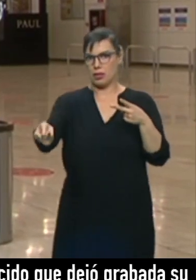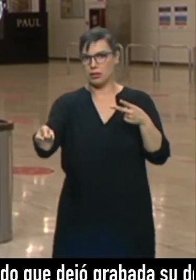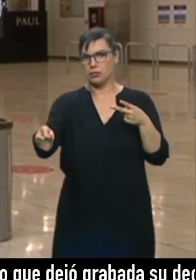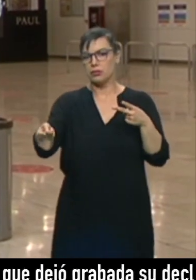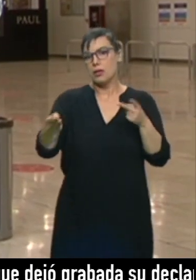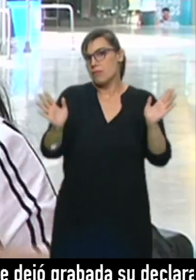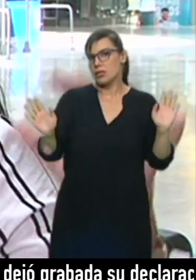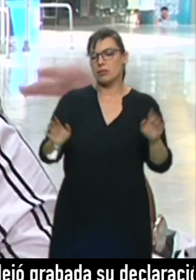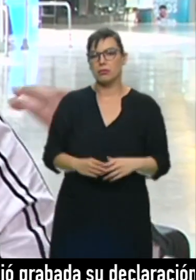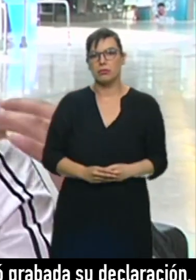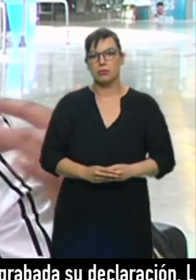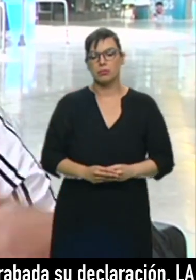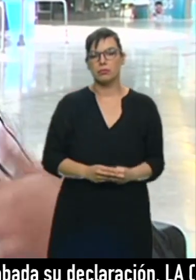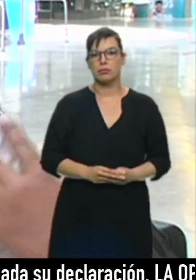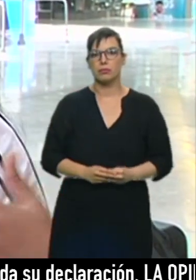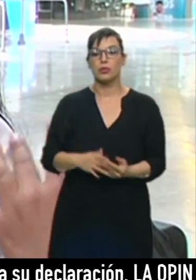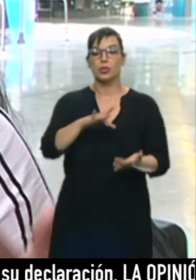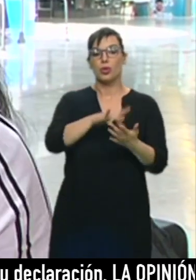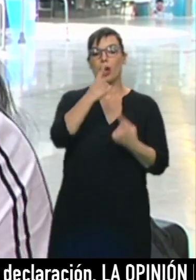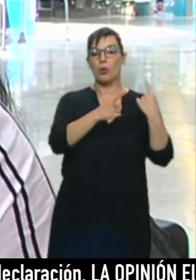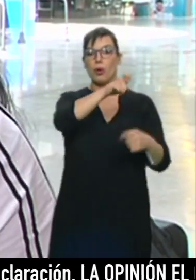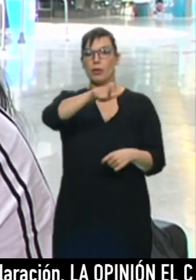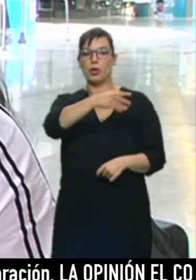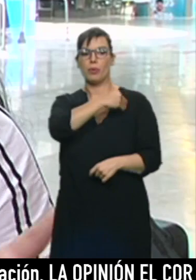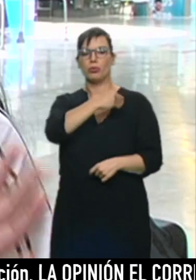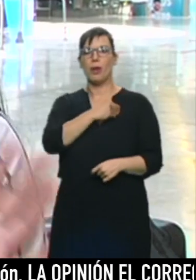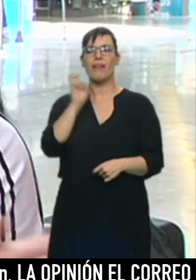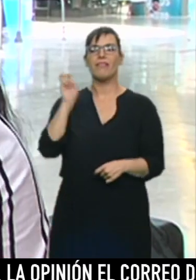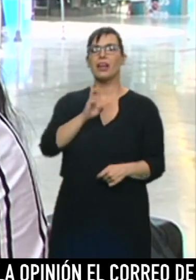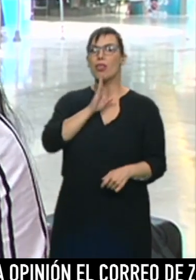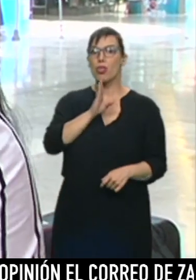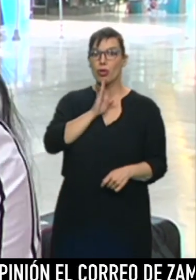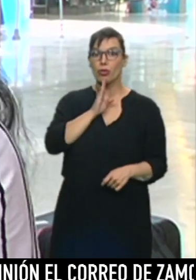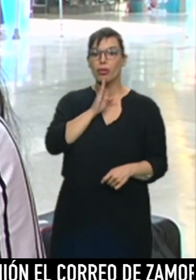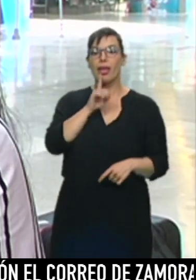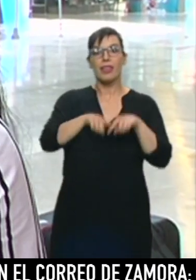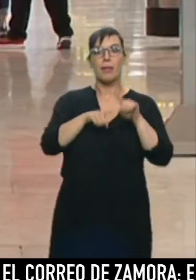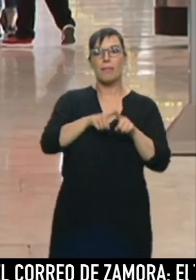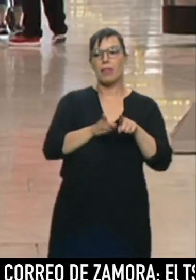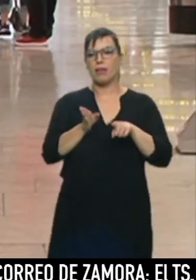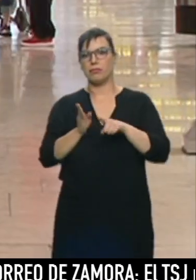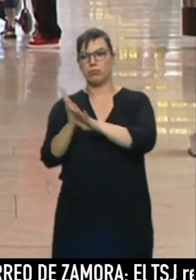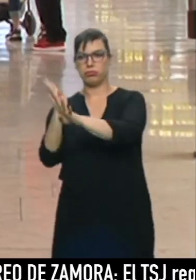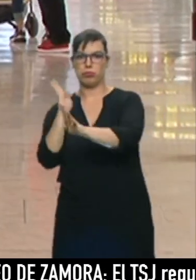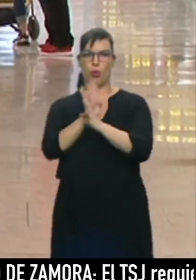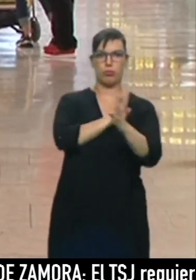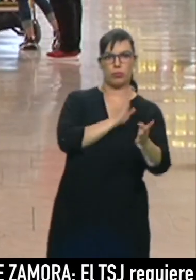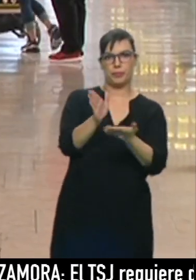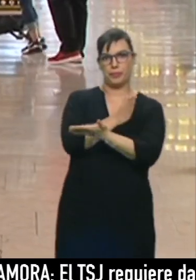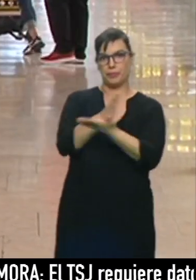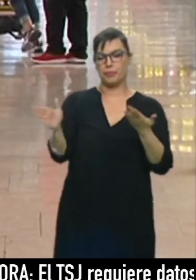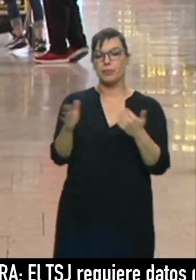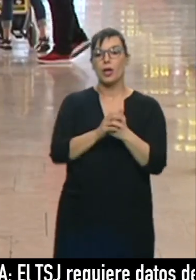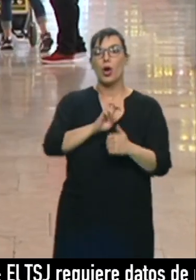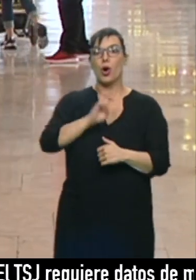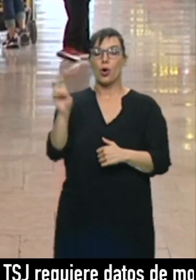ya. Había personas que te preguntaban de dónde venías y si no te tenías que ir a una fila o a la otra. Otros que volaban al extranjero